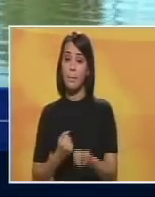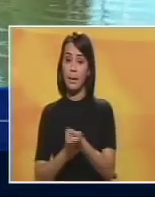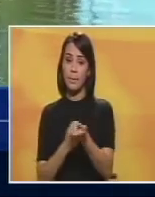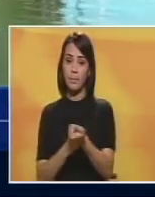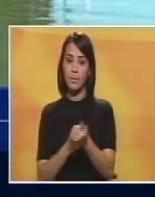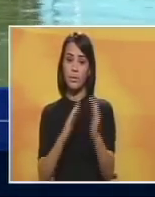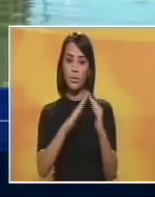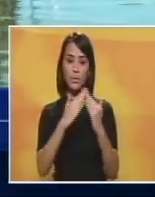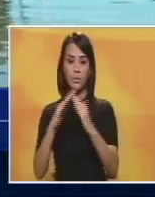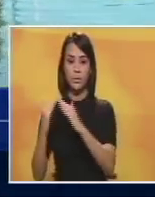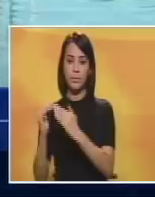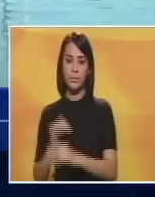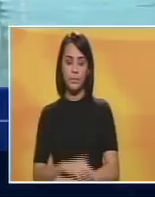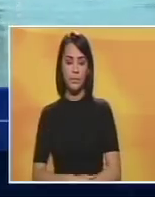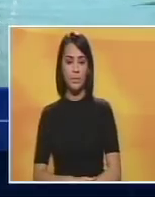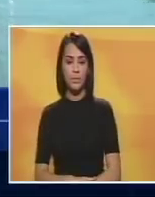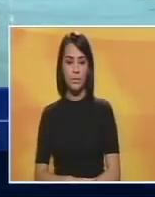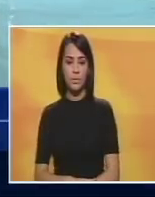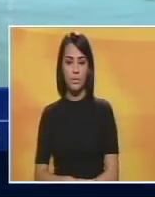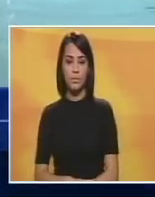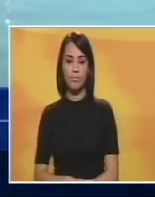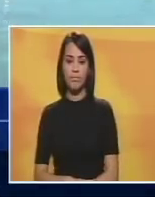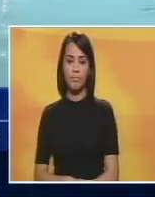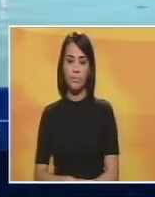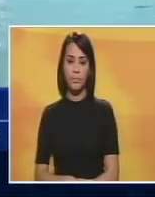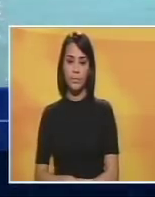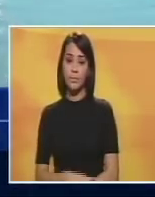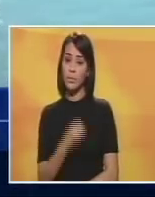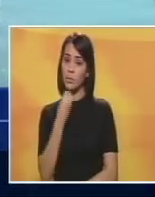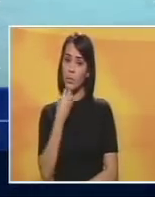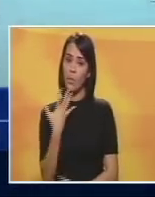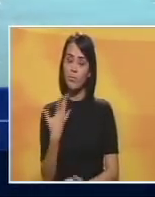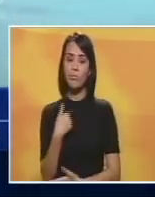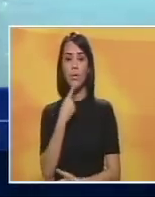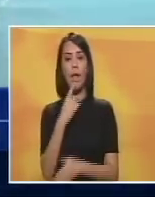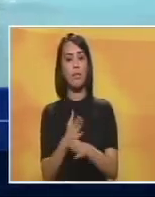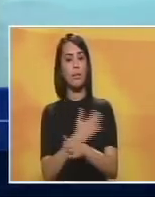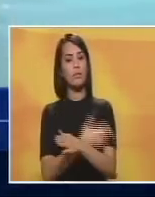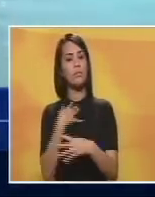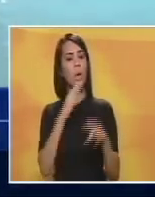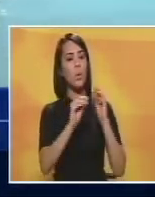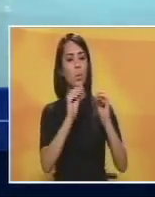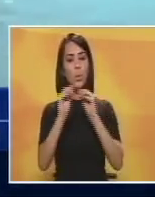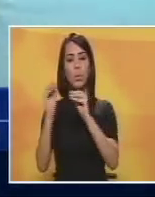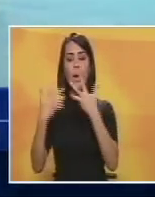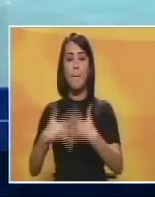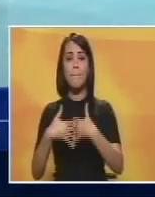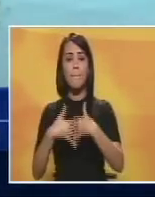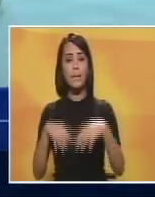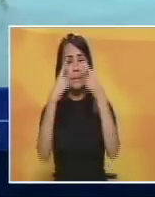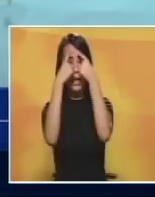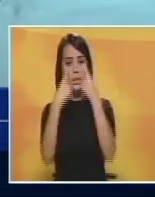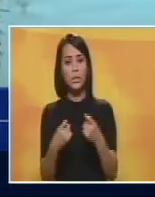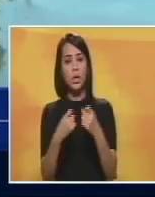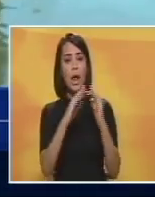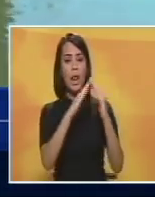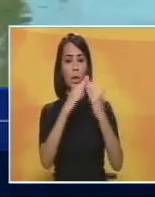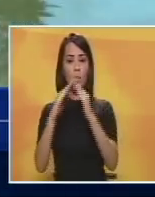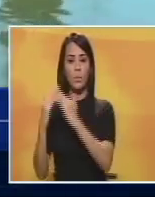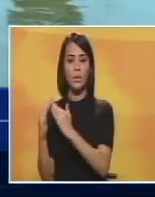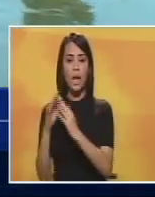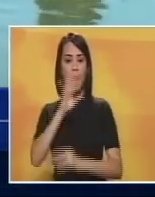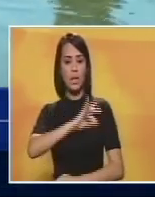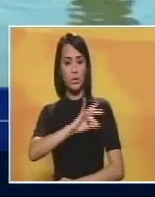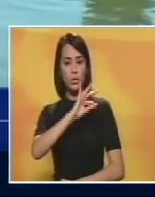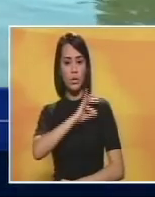estas comunidades. Sí, bueno, como le decía, hacemos un llamado a los empresarios, hacemos un llamado a la comunidad, a la